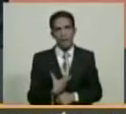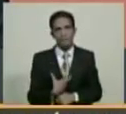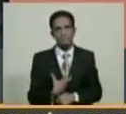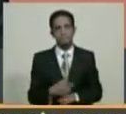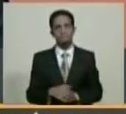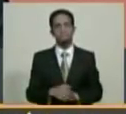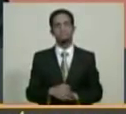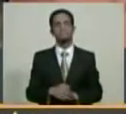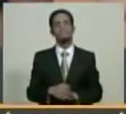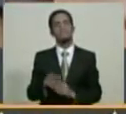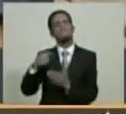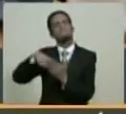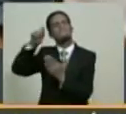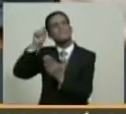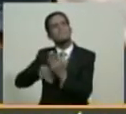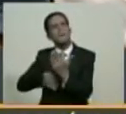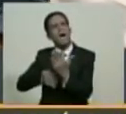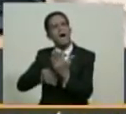Firmaron 17